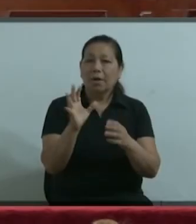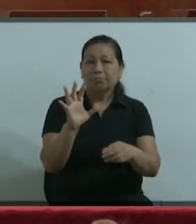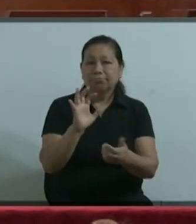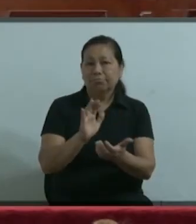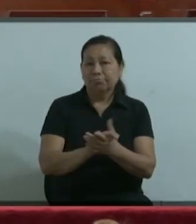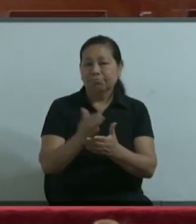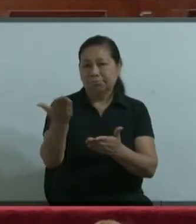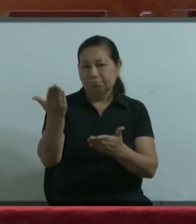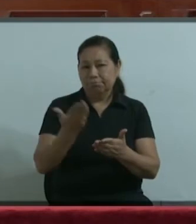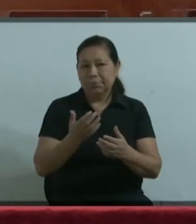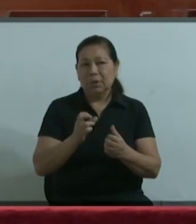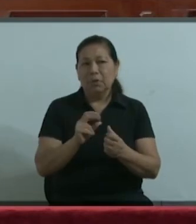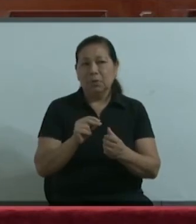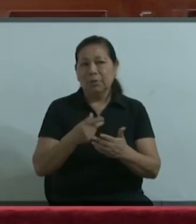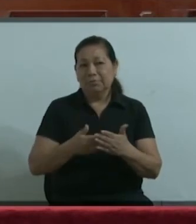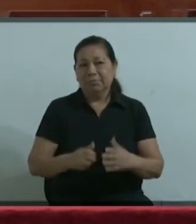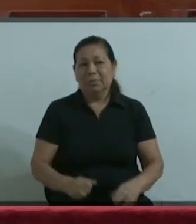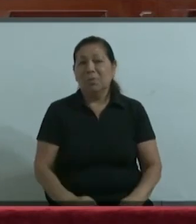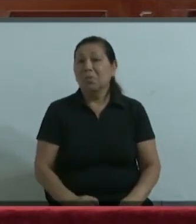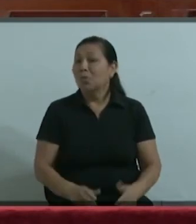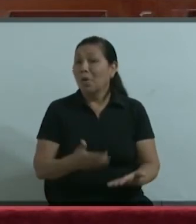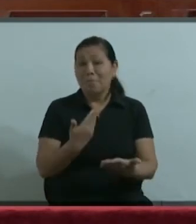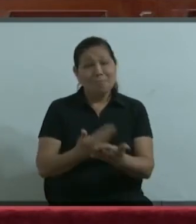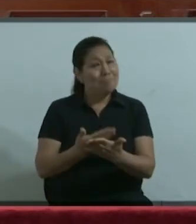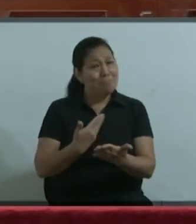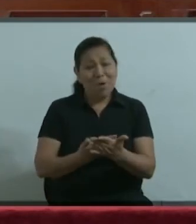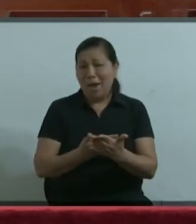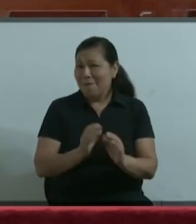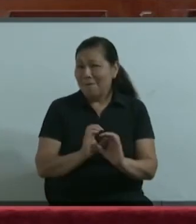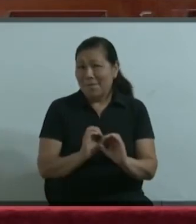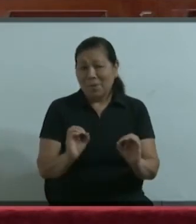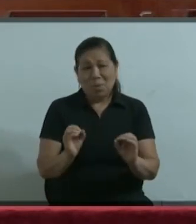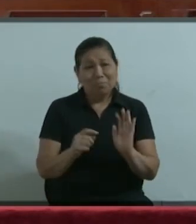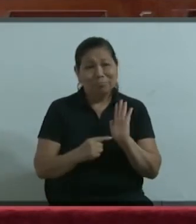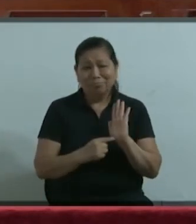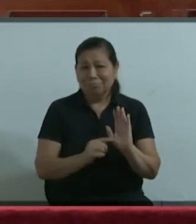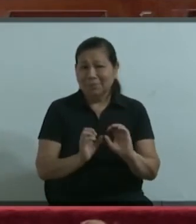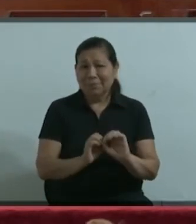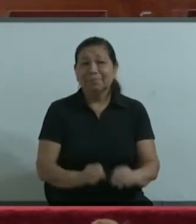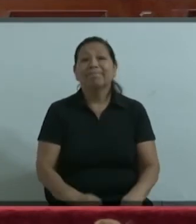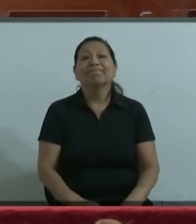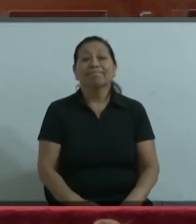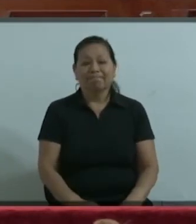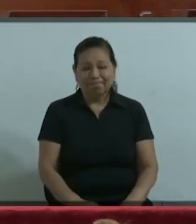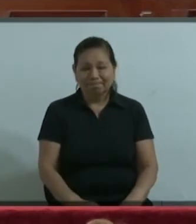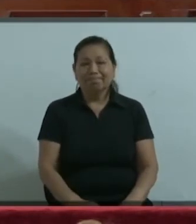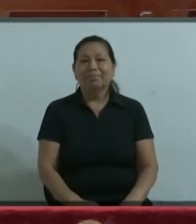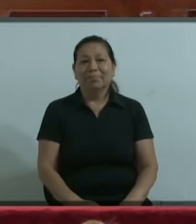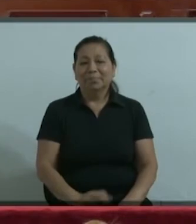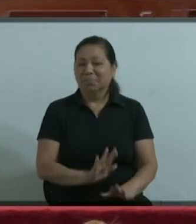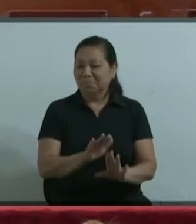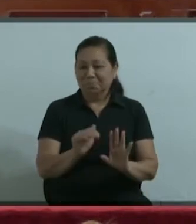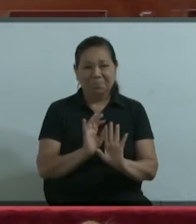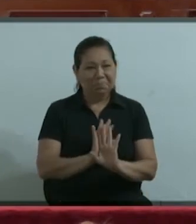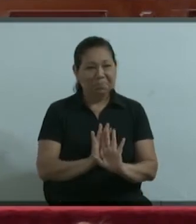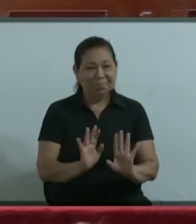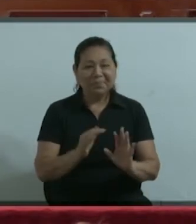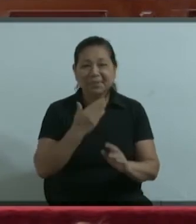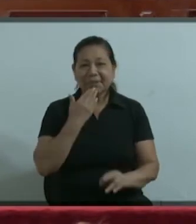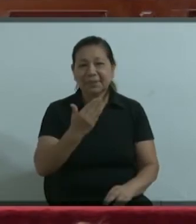de la fecha no se puede no la causa no se ha podido materializar porque nunca apareció de acuerdo es todo por mi parte